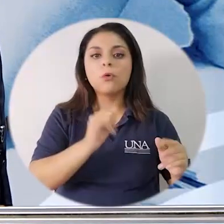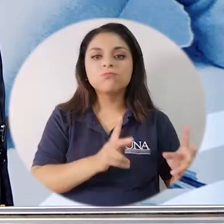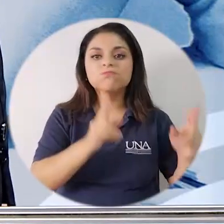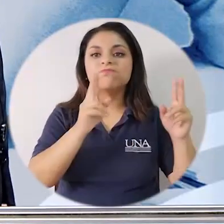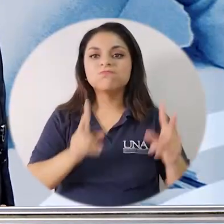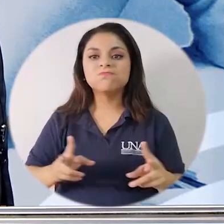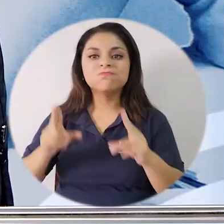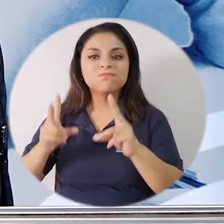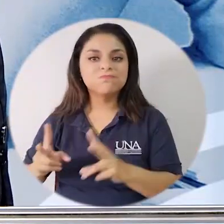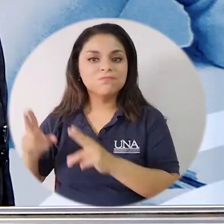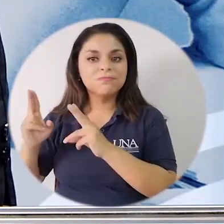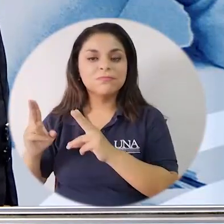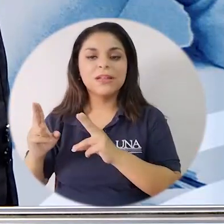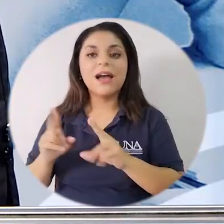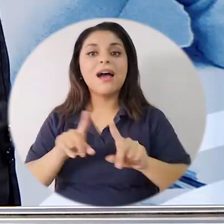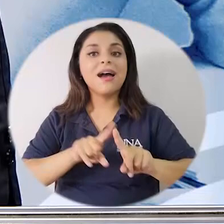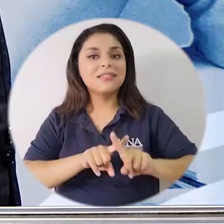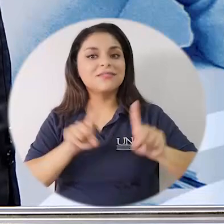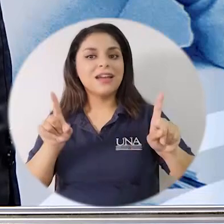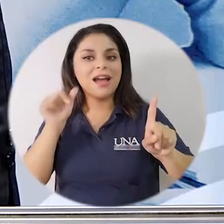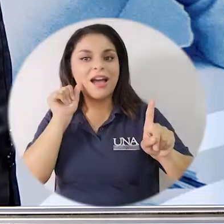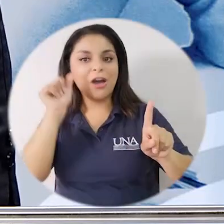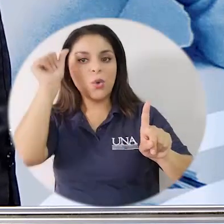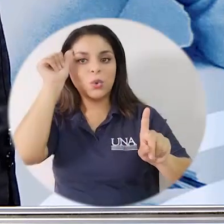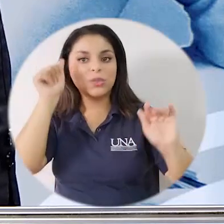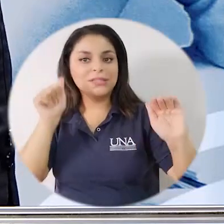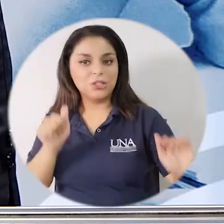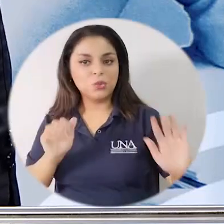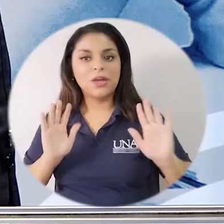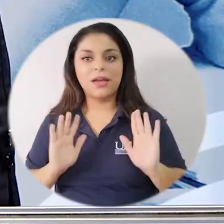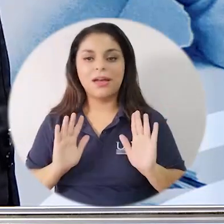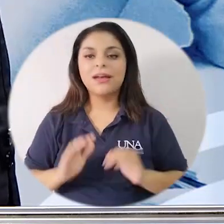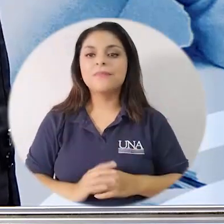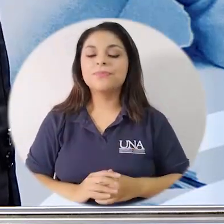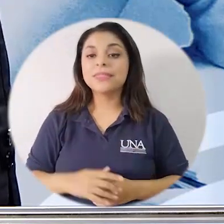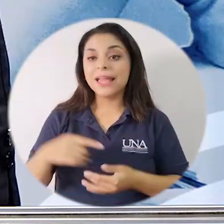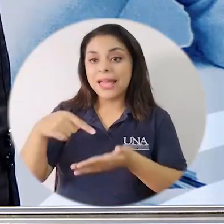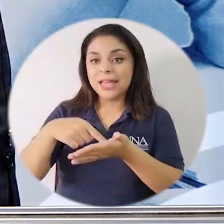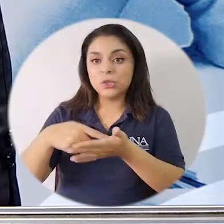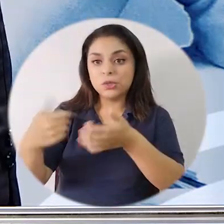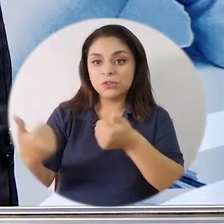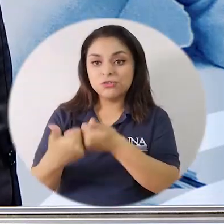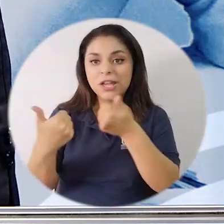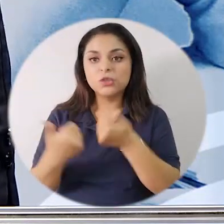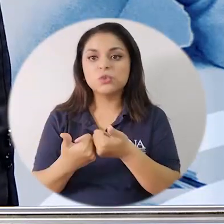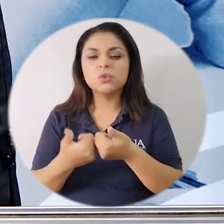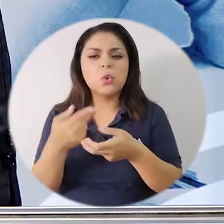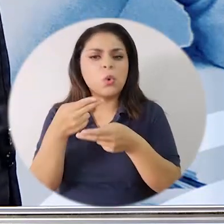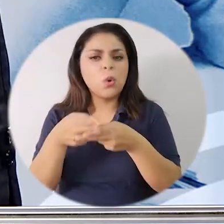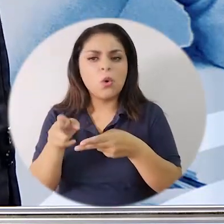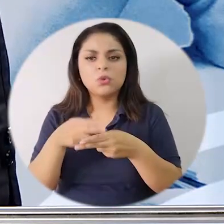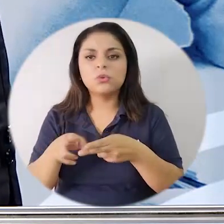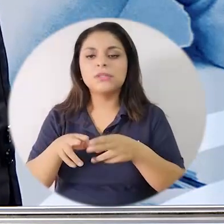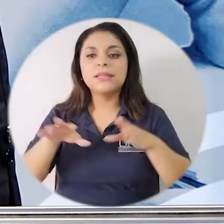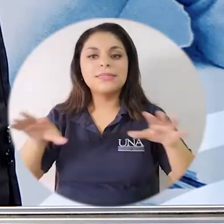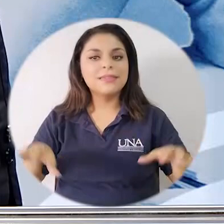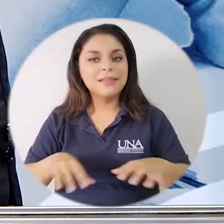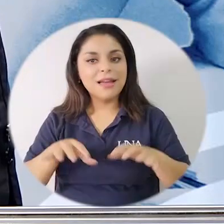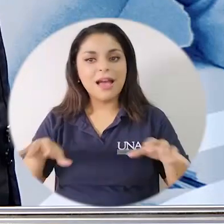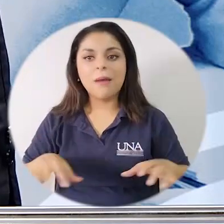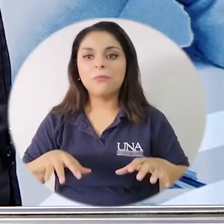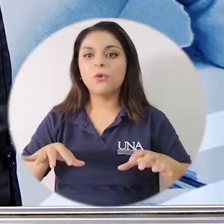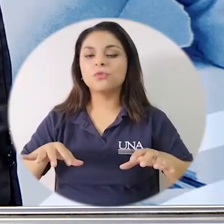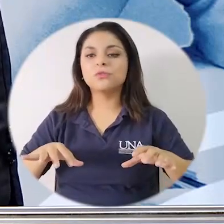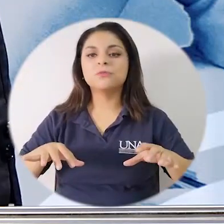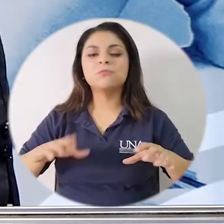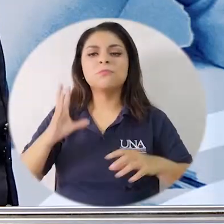que considerar desde casa. Entonces estos retos son retos cortos, pero son retos dinámicos, interactivos, que